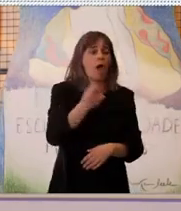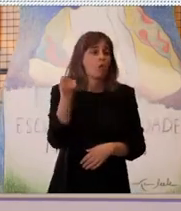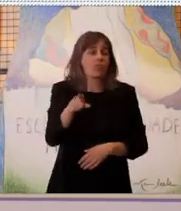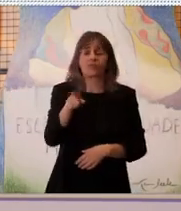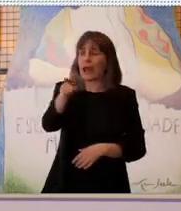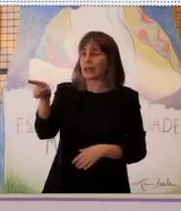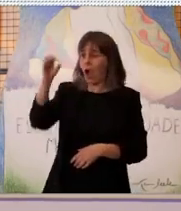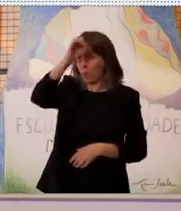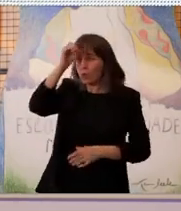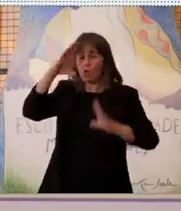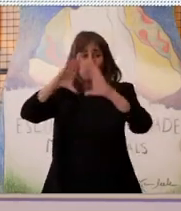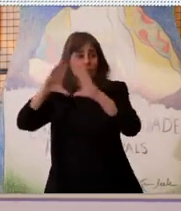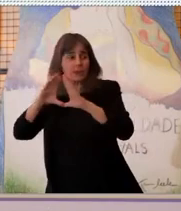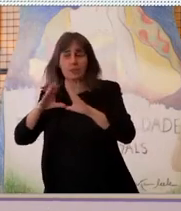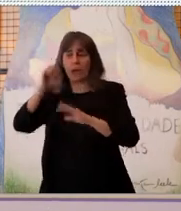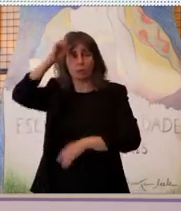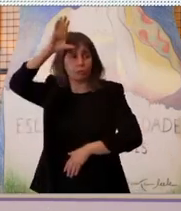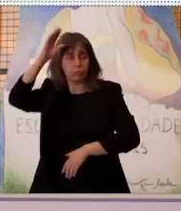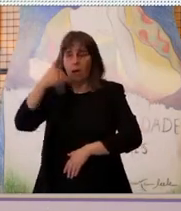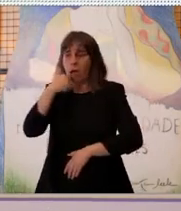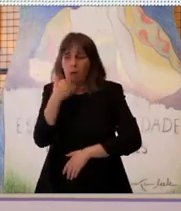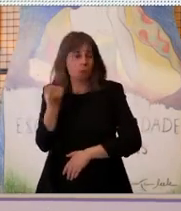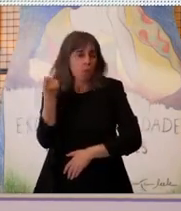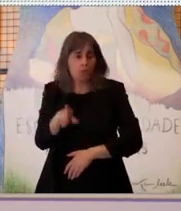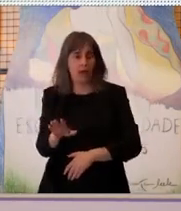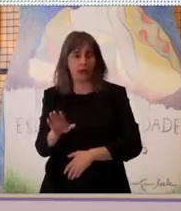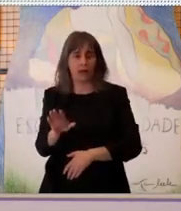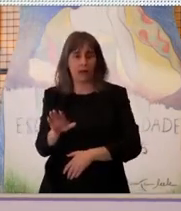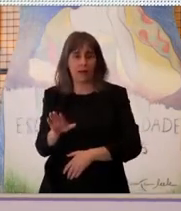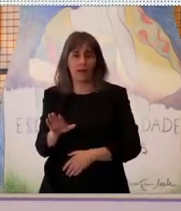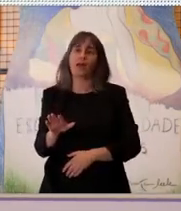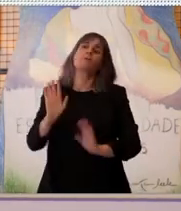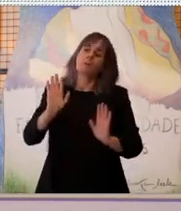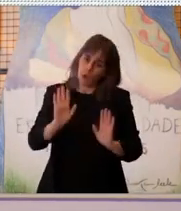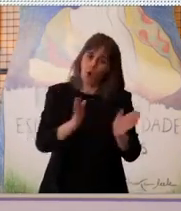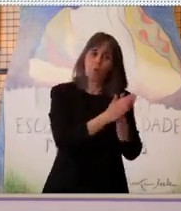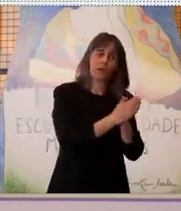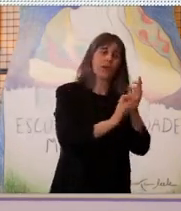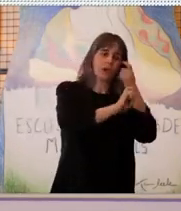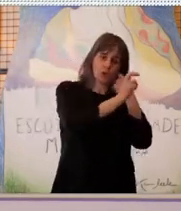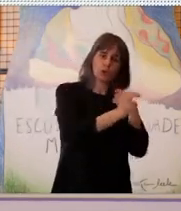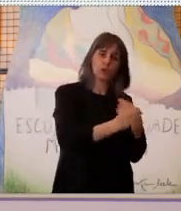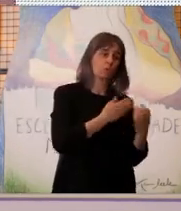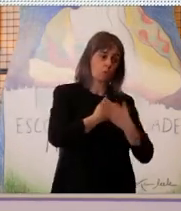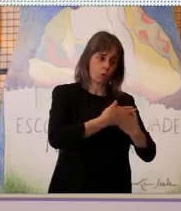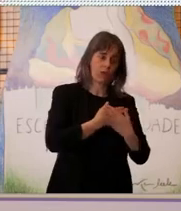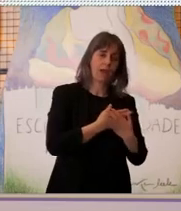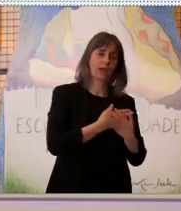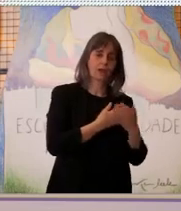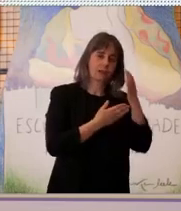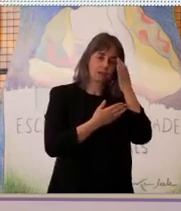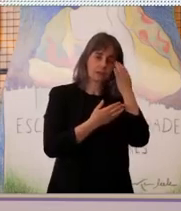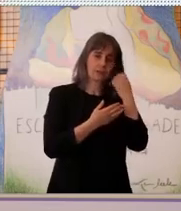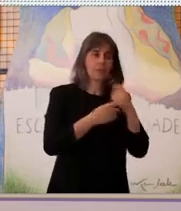ni saber nada ni les importa algunas sí eh Hay compañeras que se ofrecen voluntarias pero claro bueno Eso depende